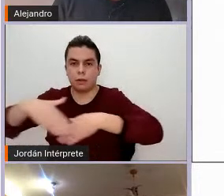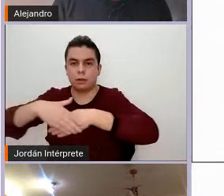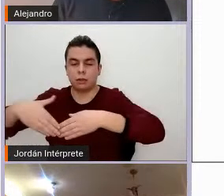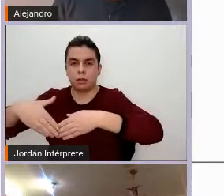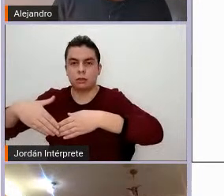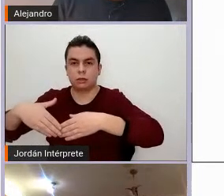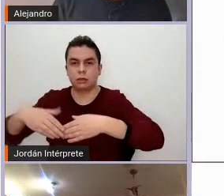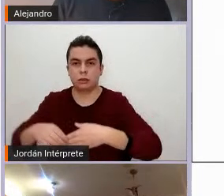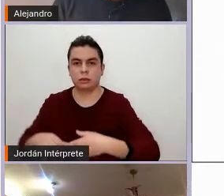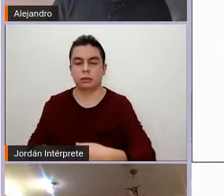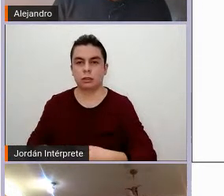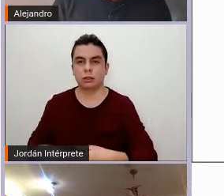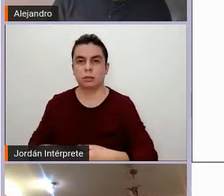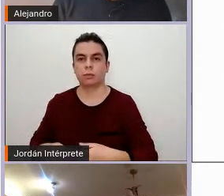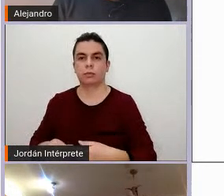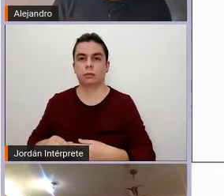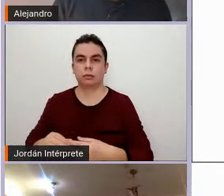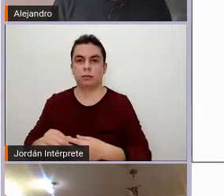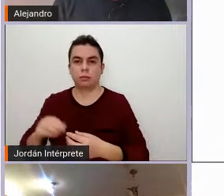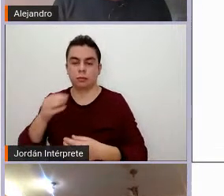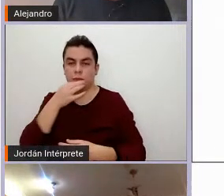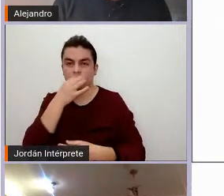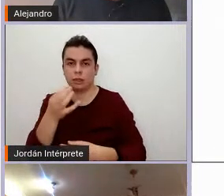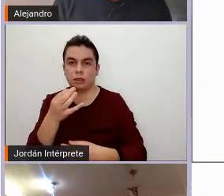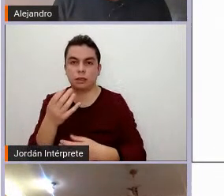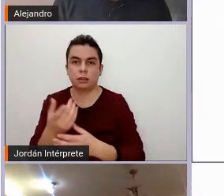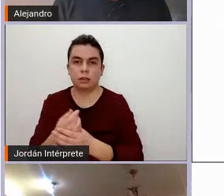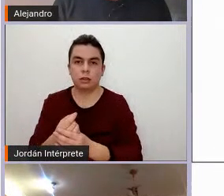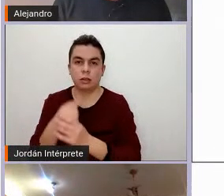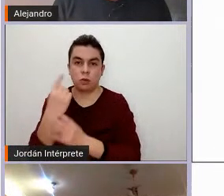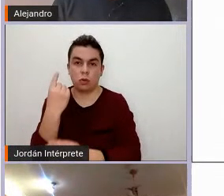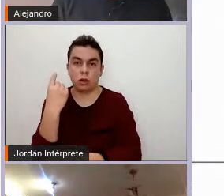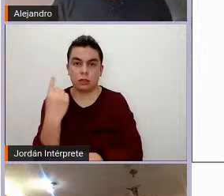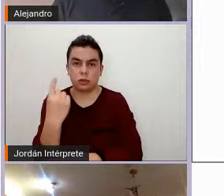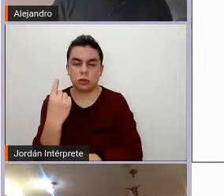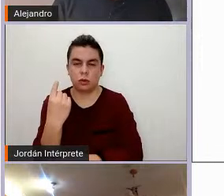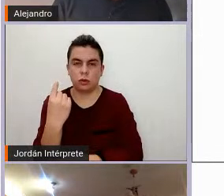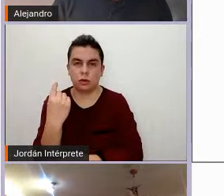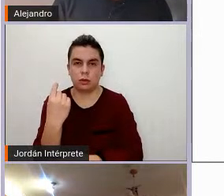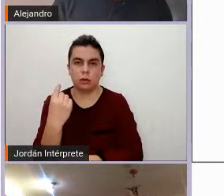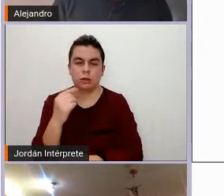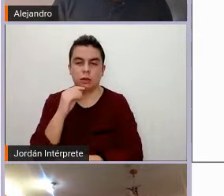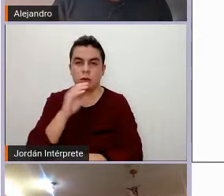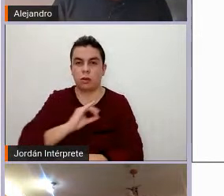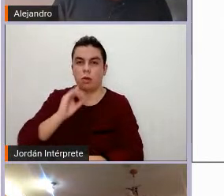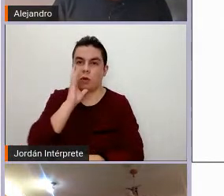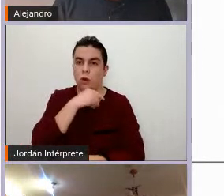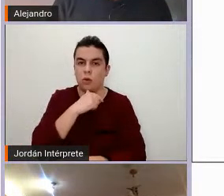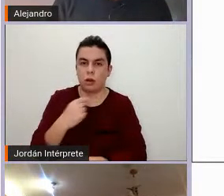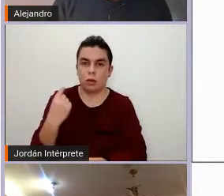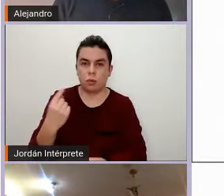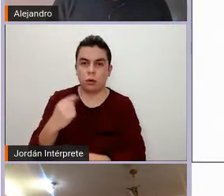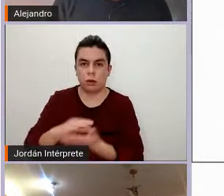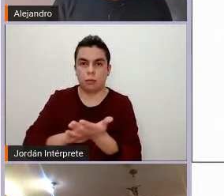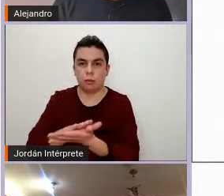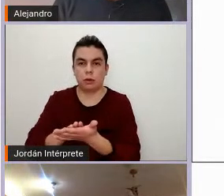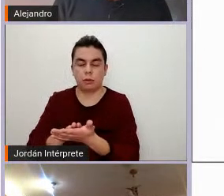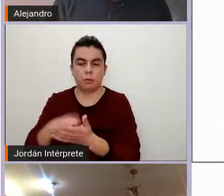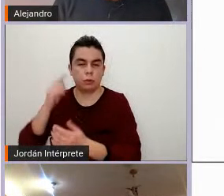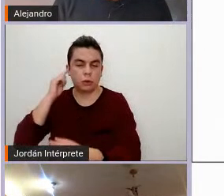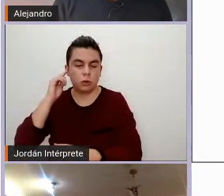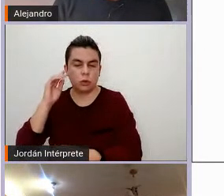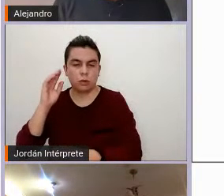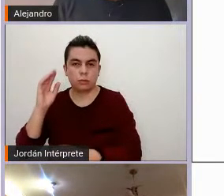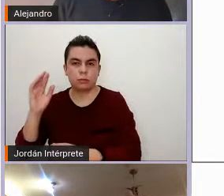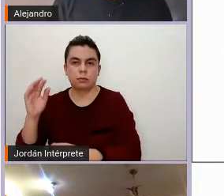Son tal vez aspectos de una sola, o quizá no hay una sino todas. Los textos poéticos semejan tejidos, las